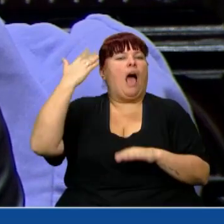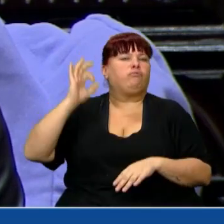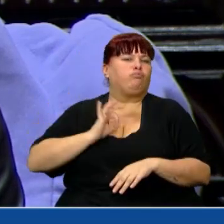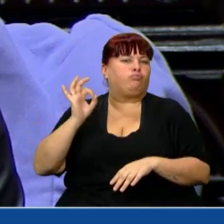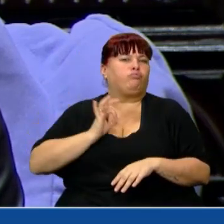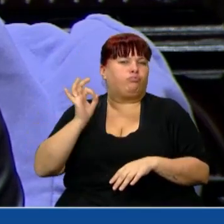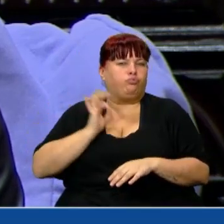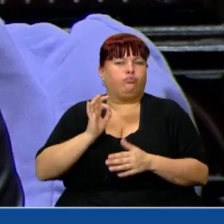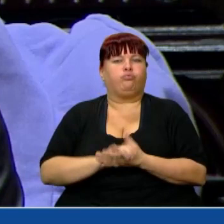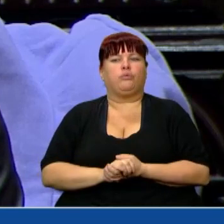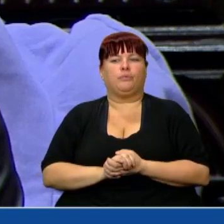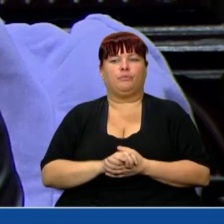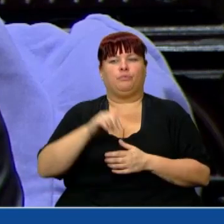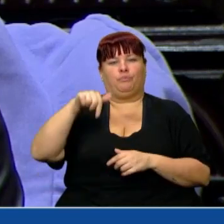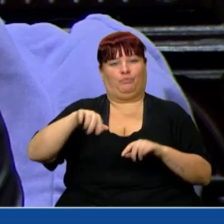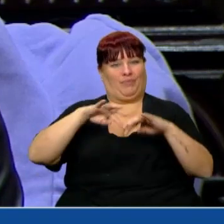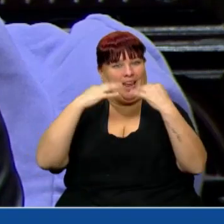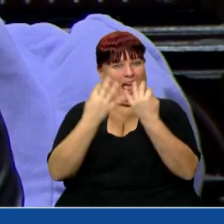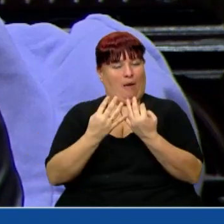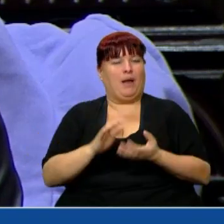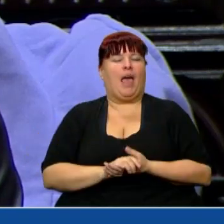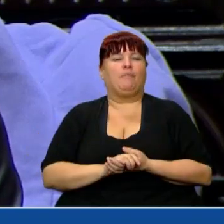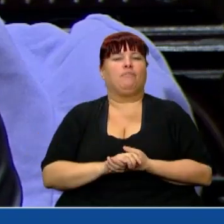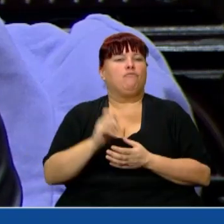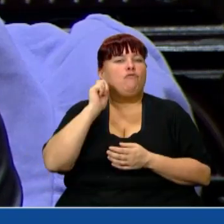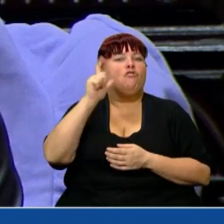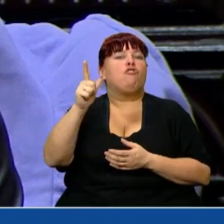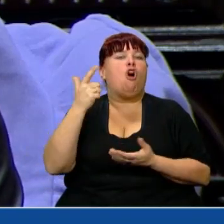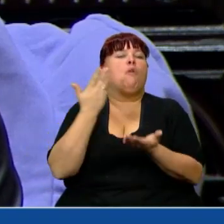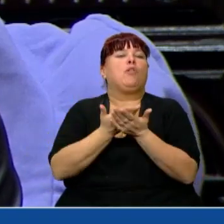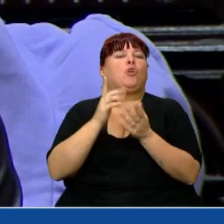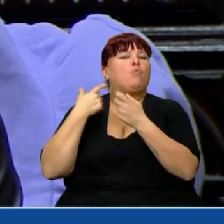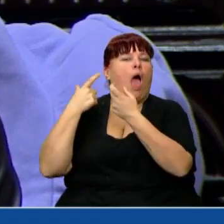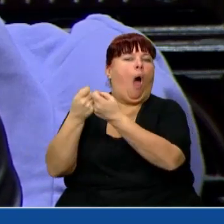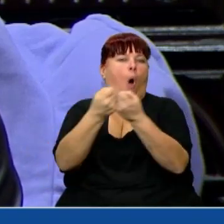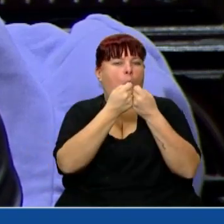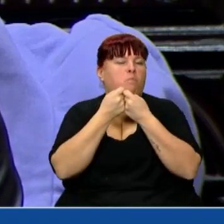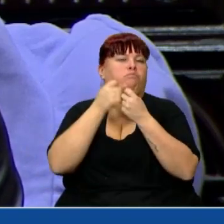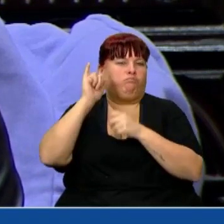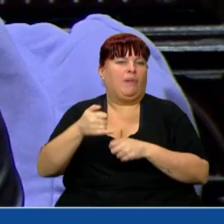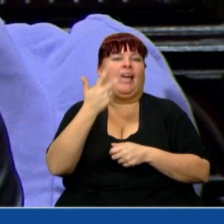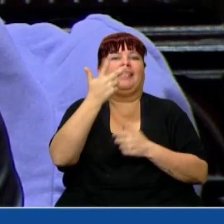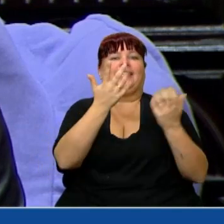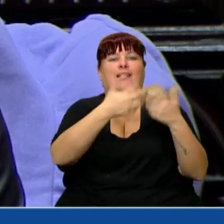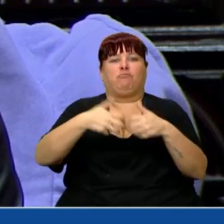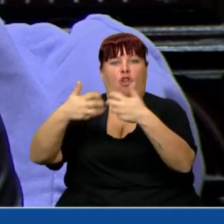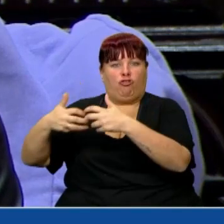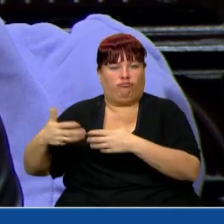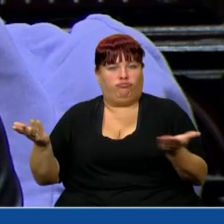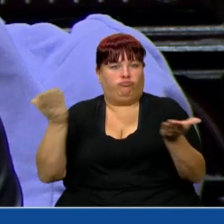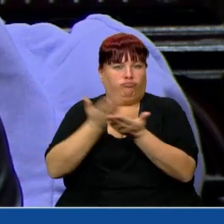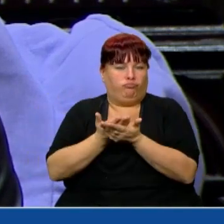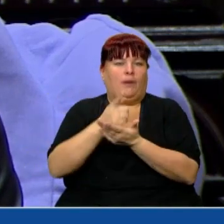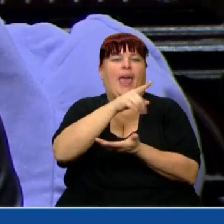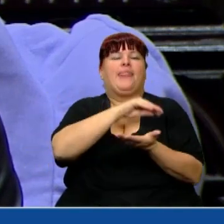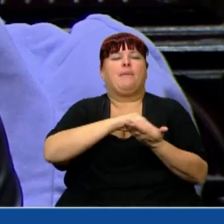varios años en esta Cámara. La hemos logrado traer en base a un consenso de 3 proyectos,